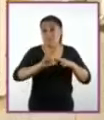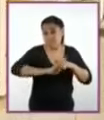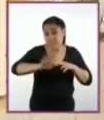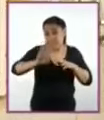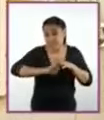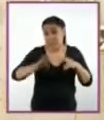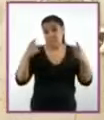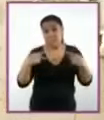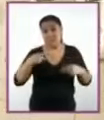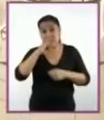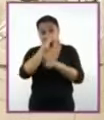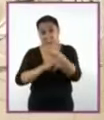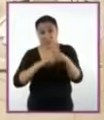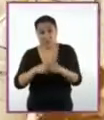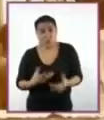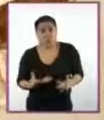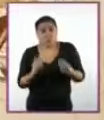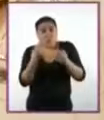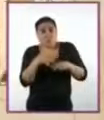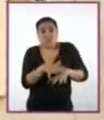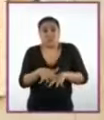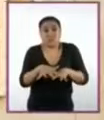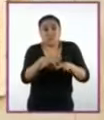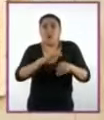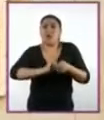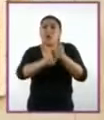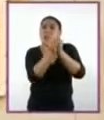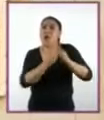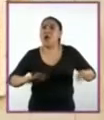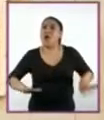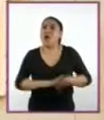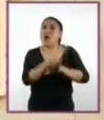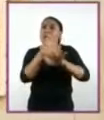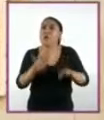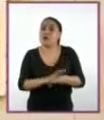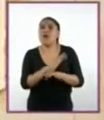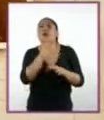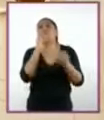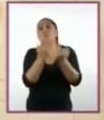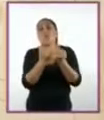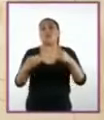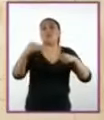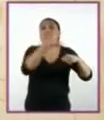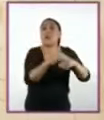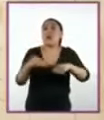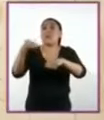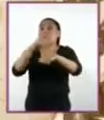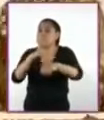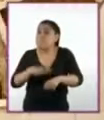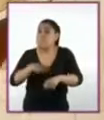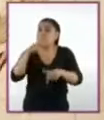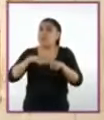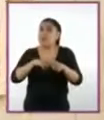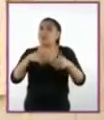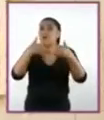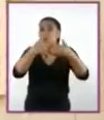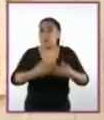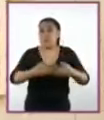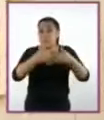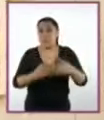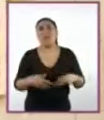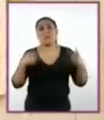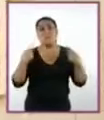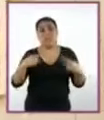migración internacional a gran escala fue otro cambio histórico que comenzó con la industrialización. Miles de